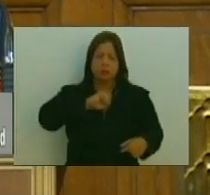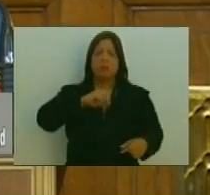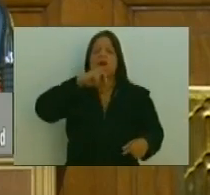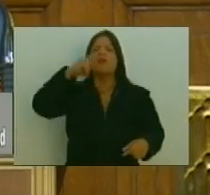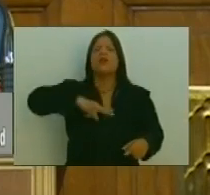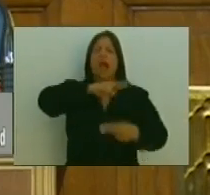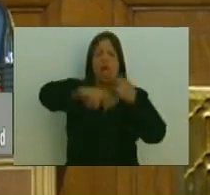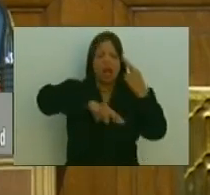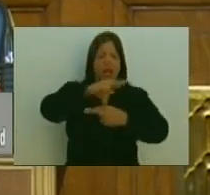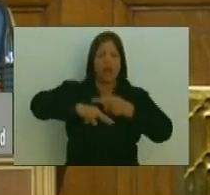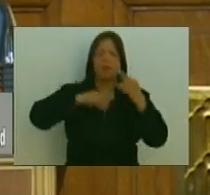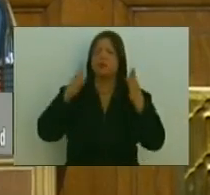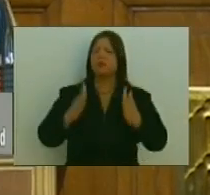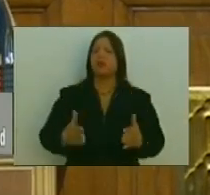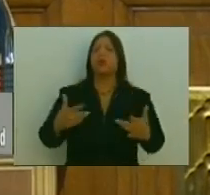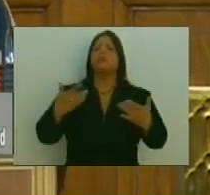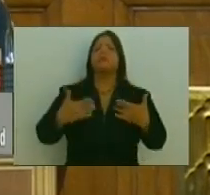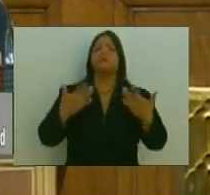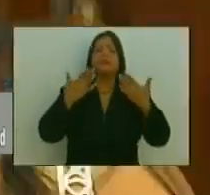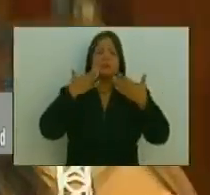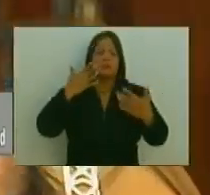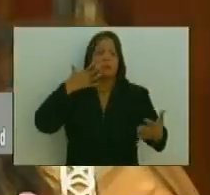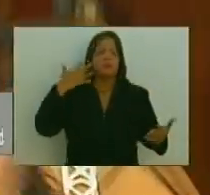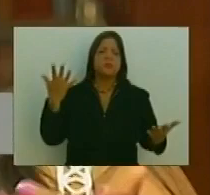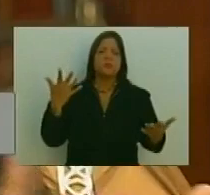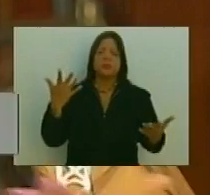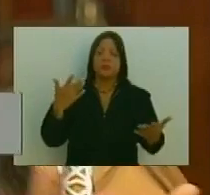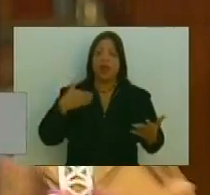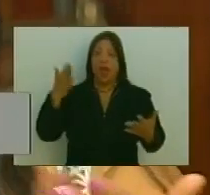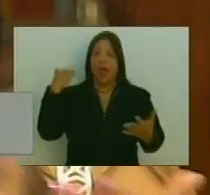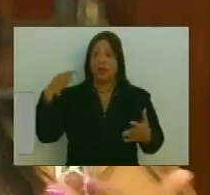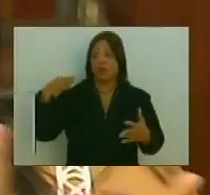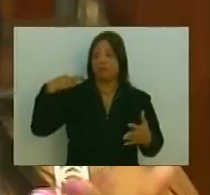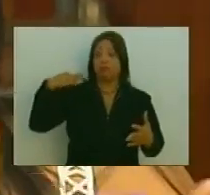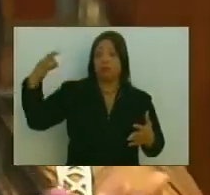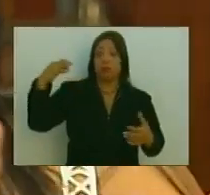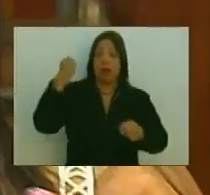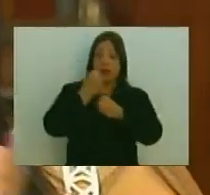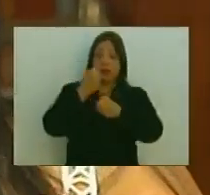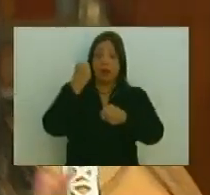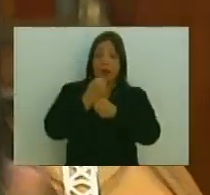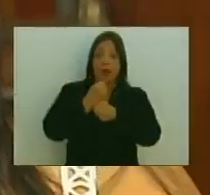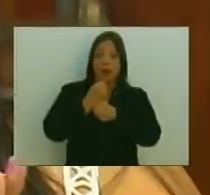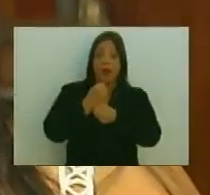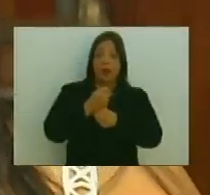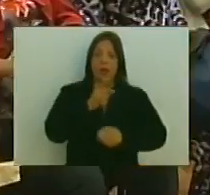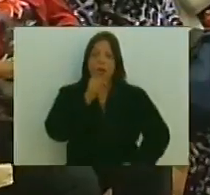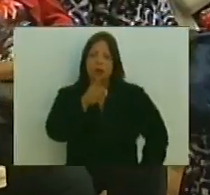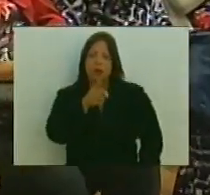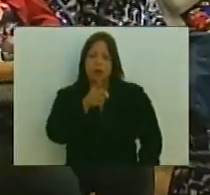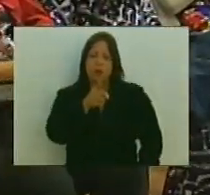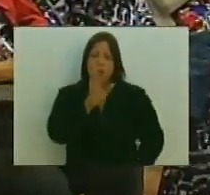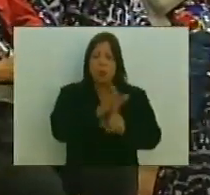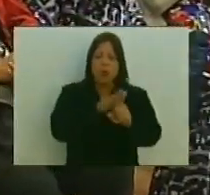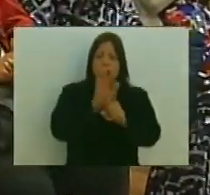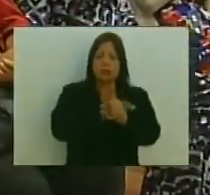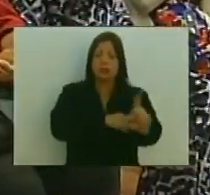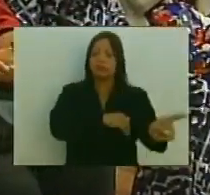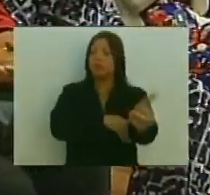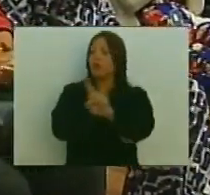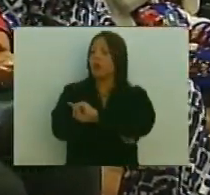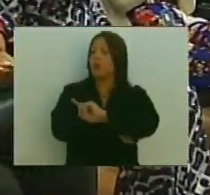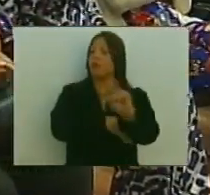verdaderamente revolucionaria. Porque en el momento en que me buscaron por mi trabajo, no me buscaron porque pobrecita María Gabriela